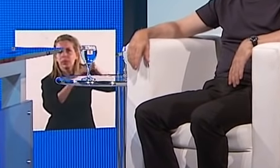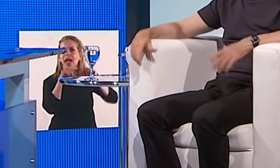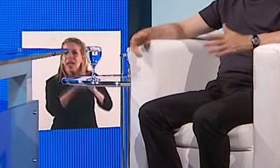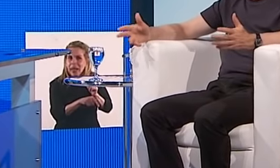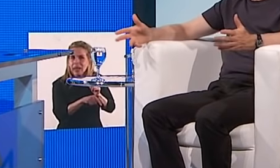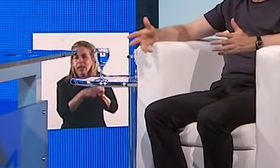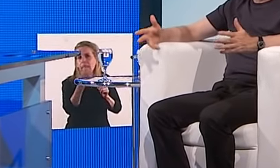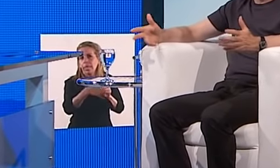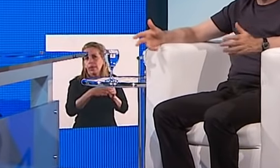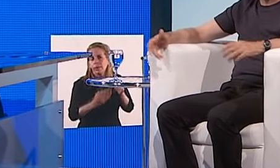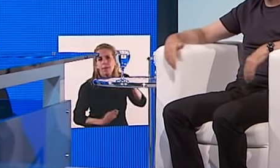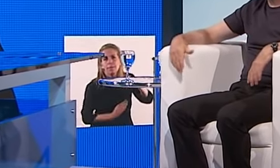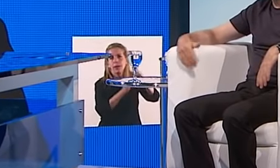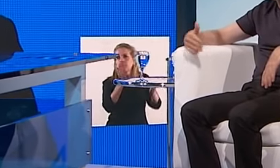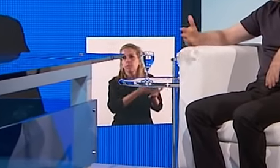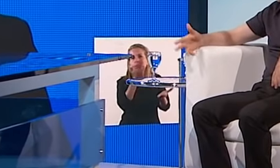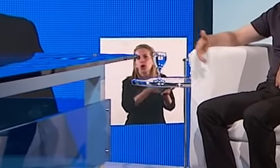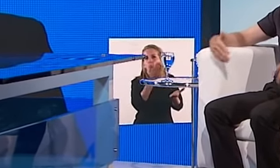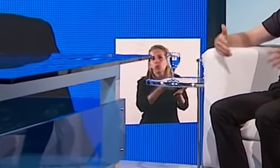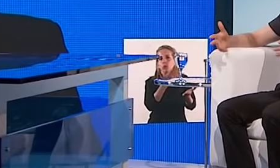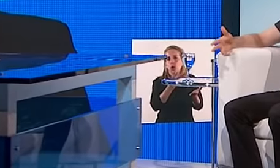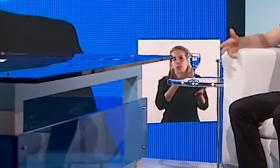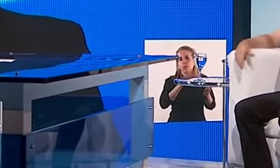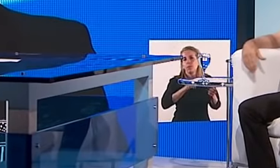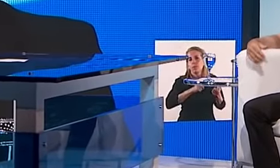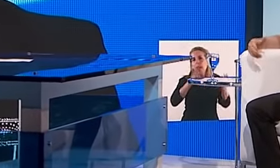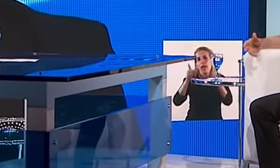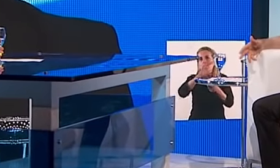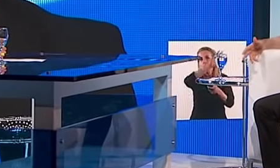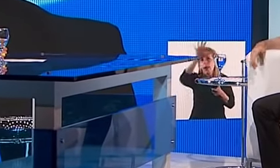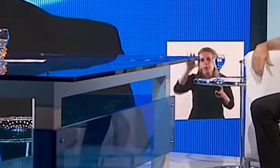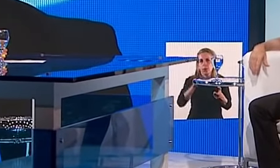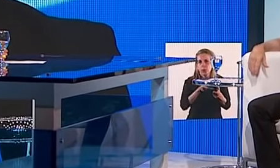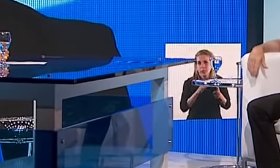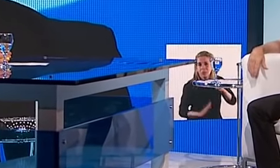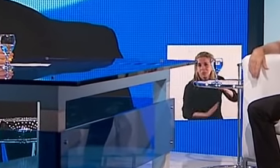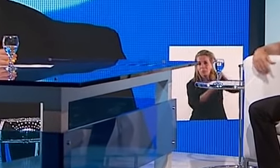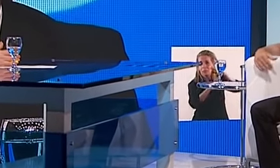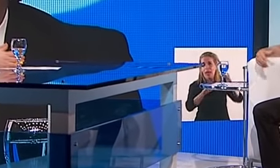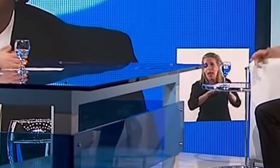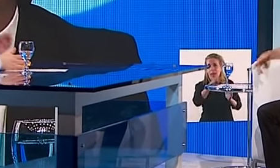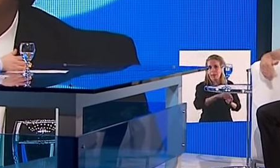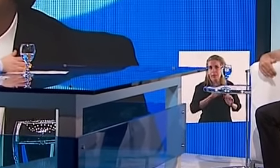La gente en la calle es, para empezar, es afectuosa, es respetuosa siempre.